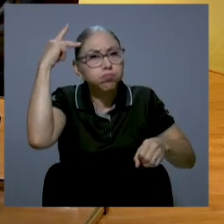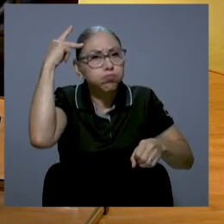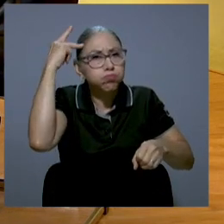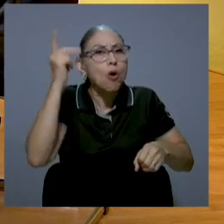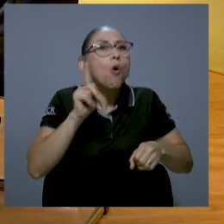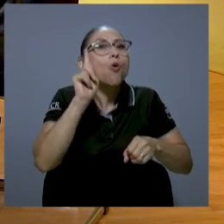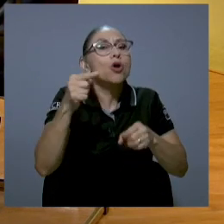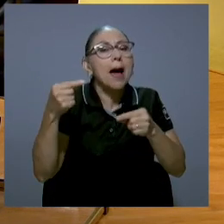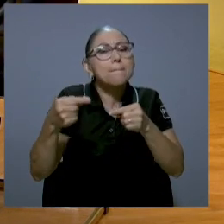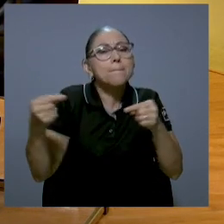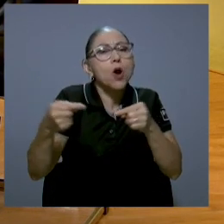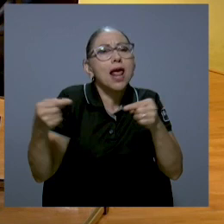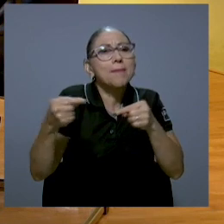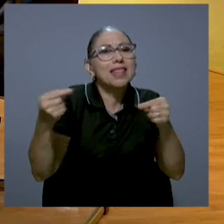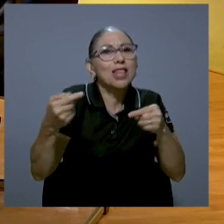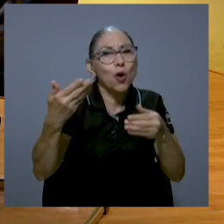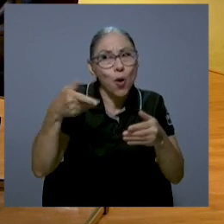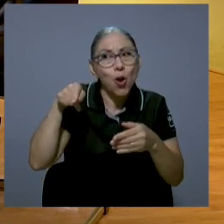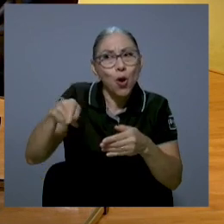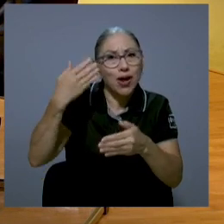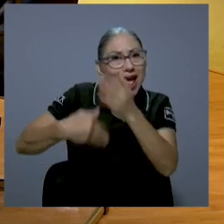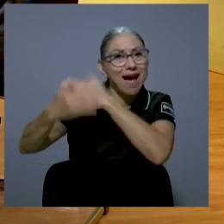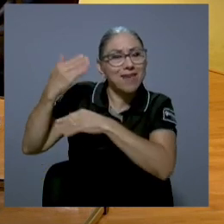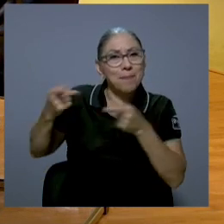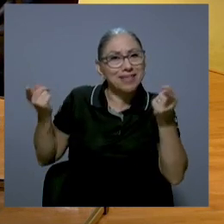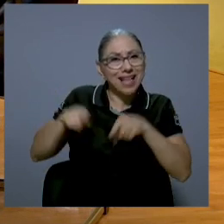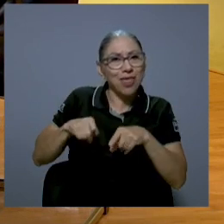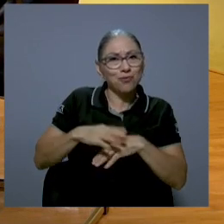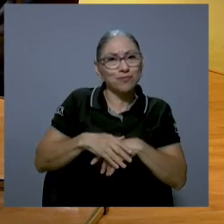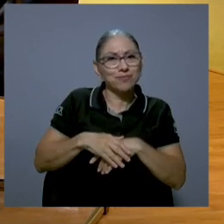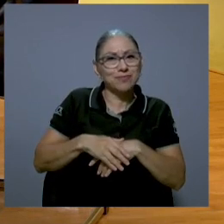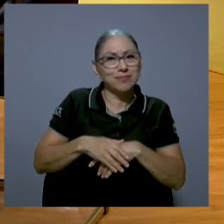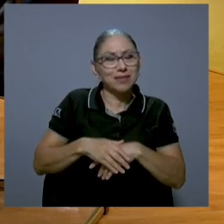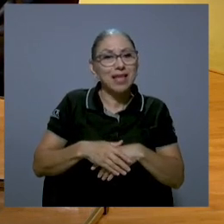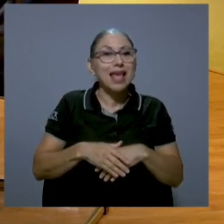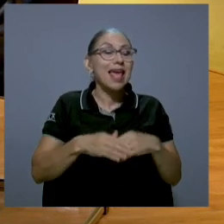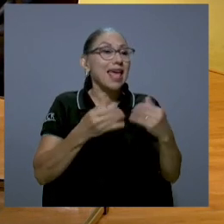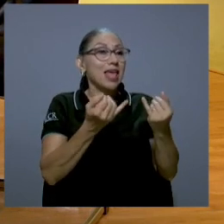pasado, el independizar todos los elementos